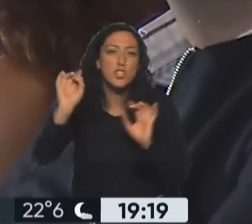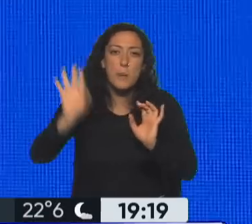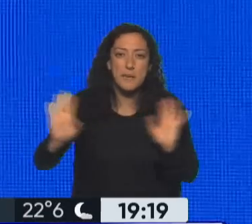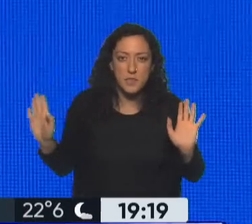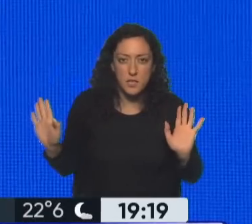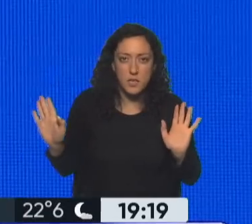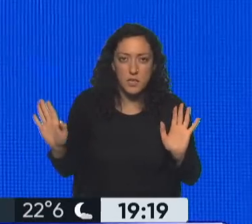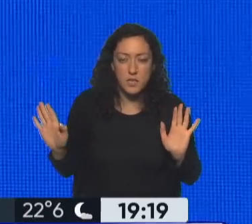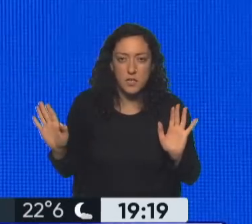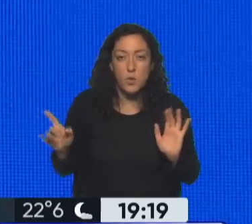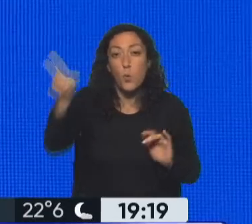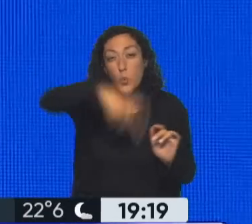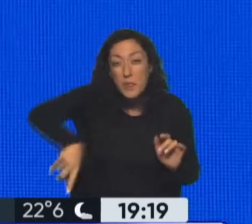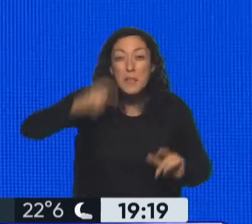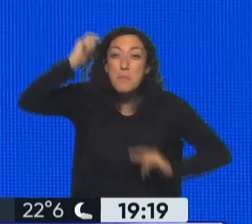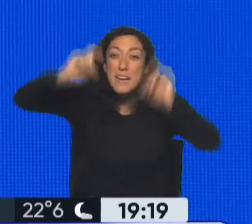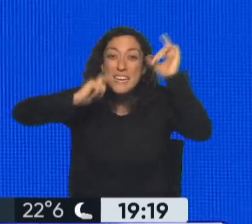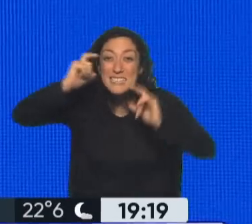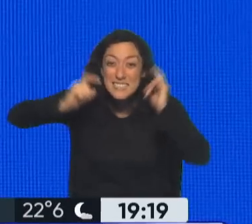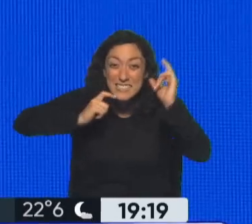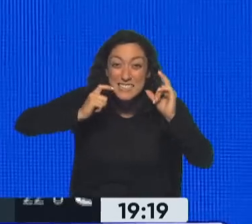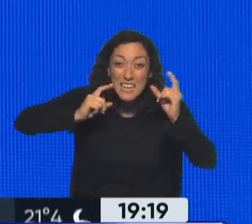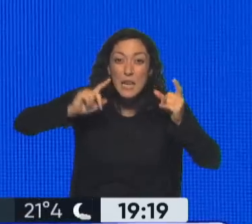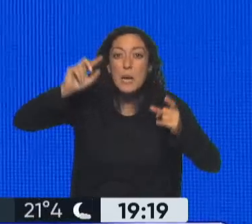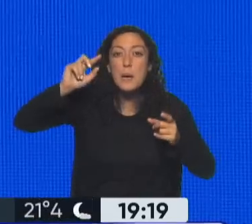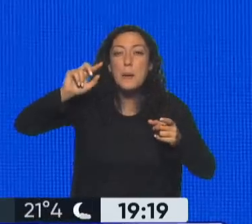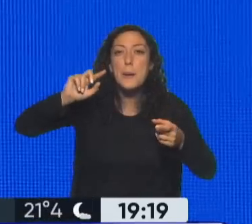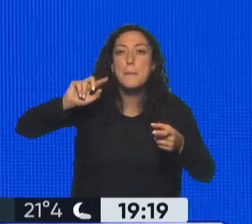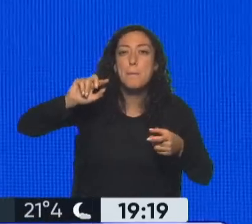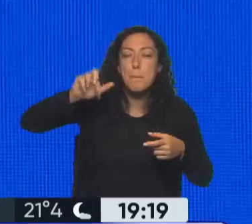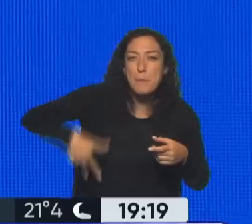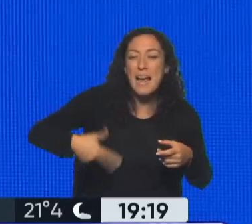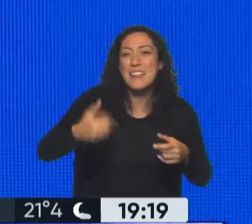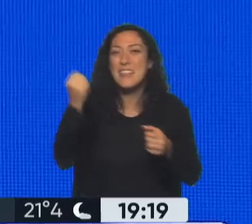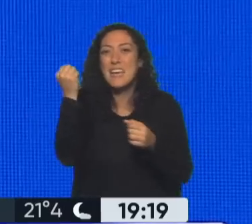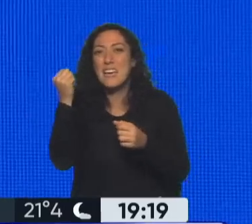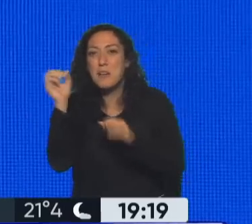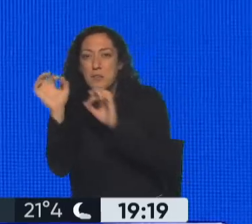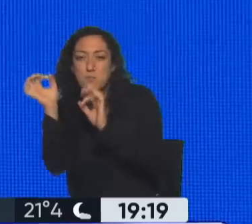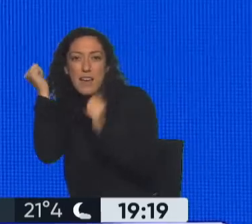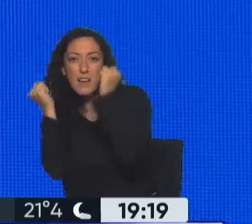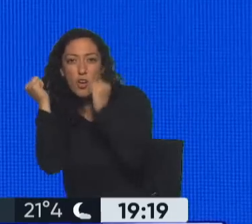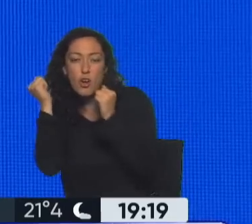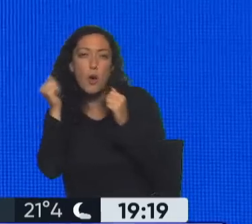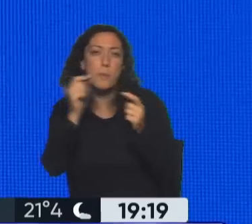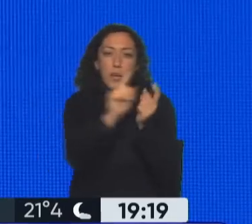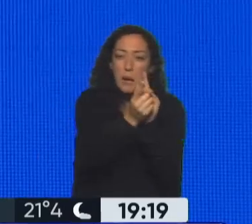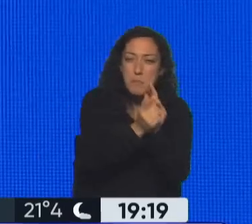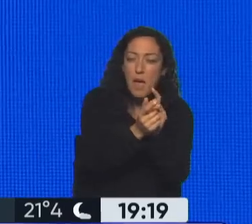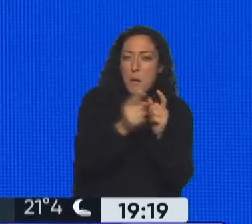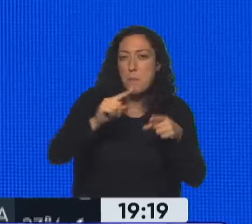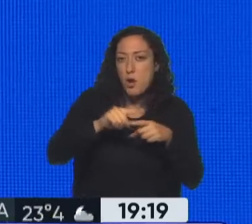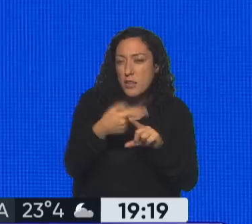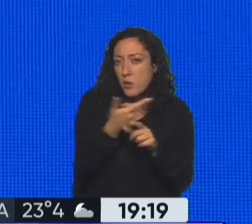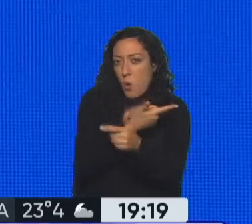Imagínense un país en el cual se carezca de política monetaria y de política cambiaria. Un país donde